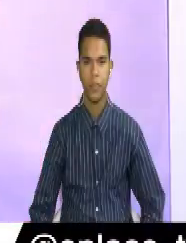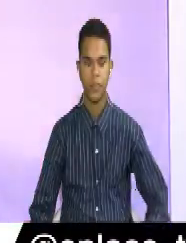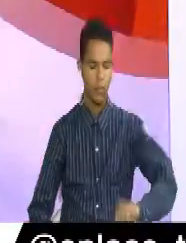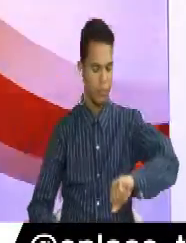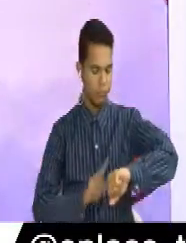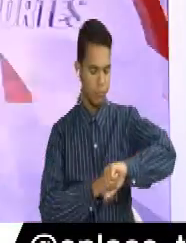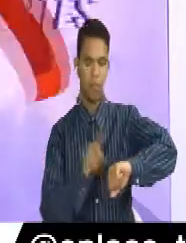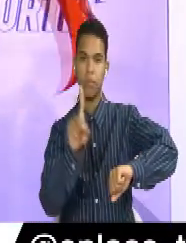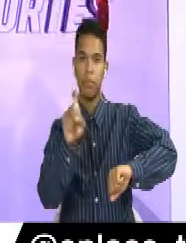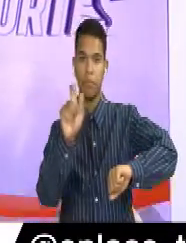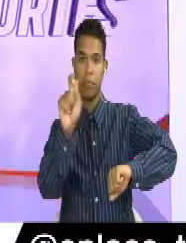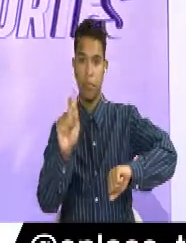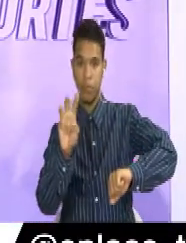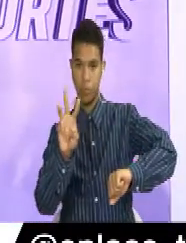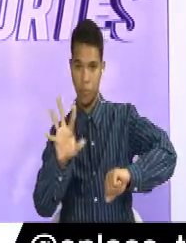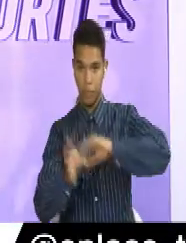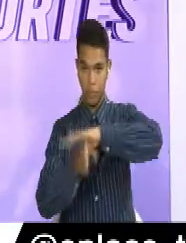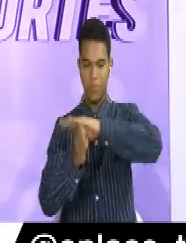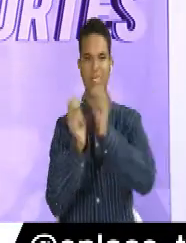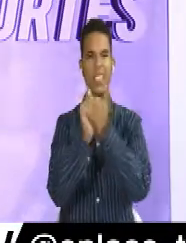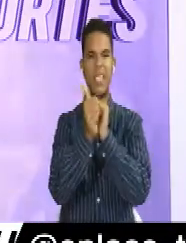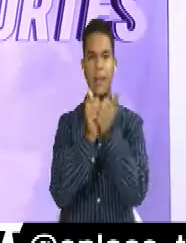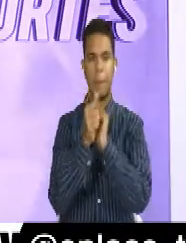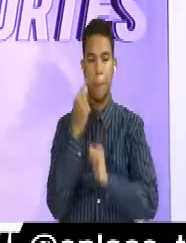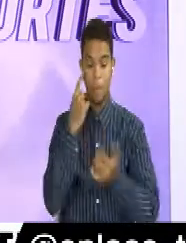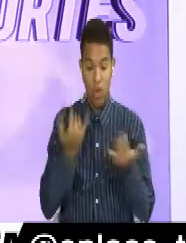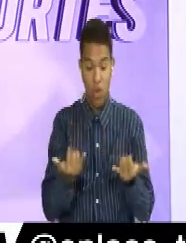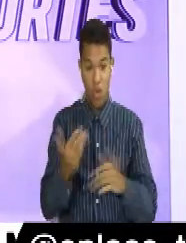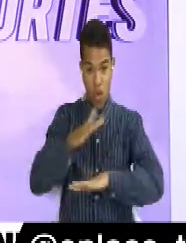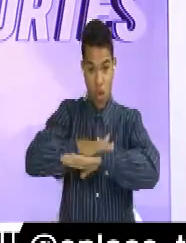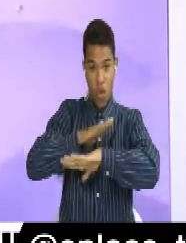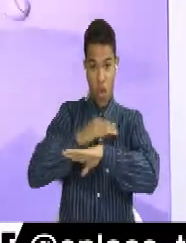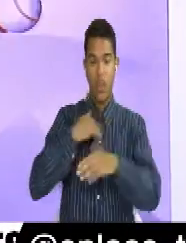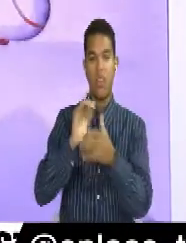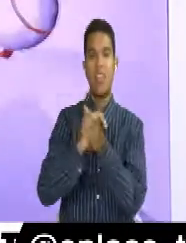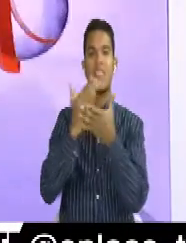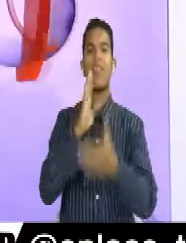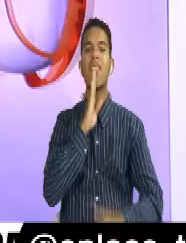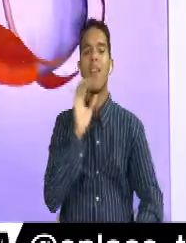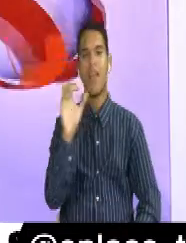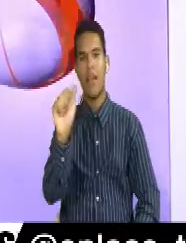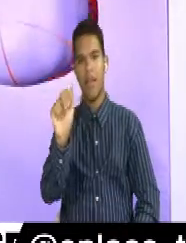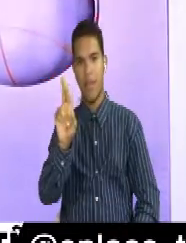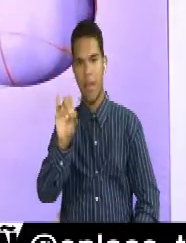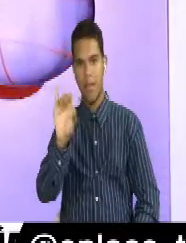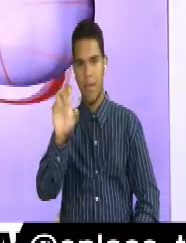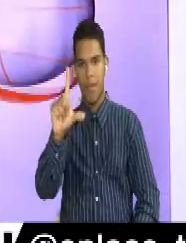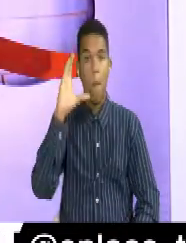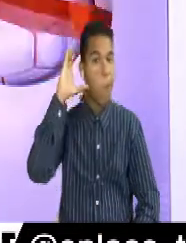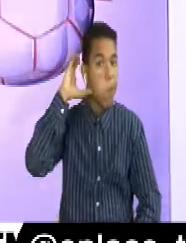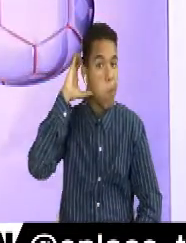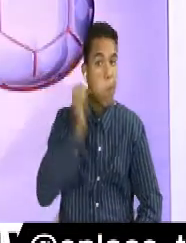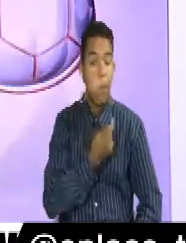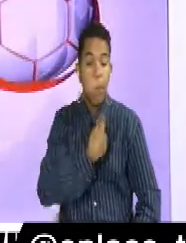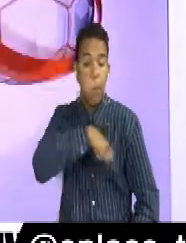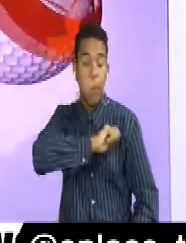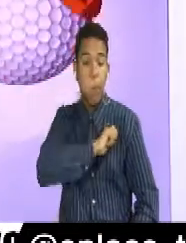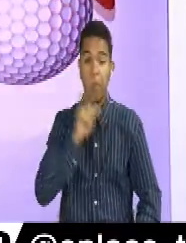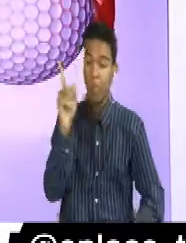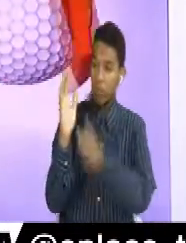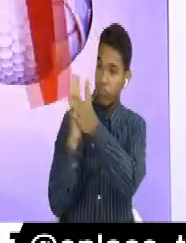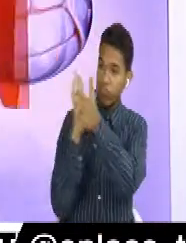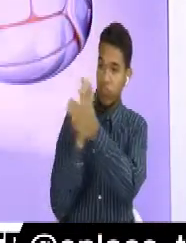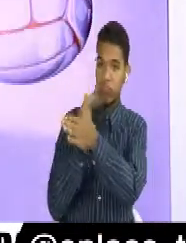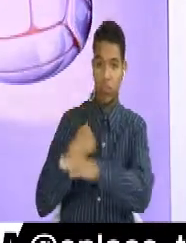con información deportiva. A esta hora de la tarde saludamos a Ariel Quiseno, quien desde España nos tiene información importante de la previa de